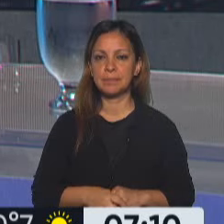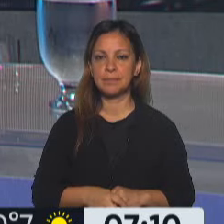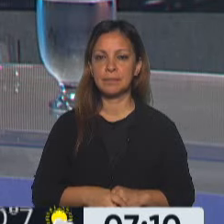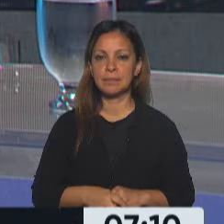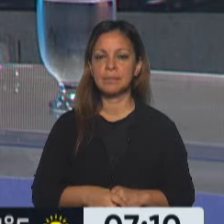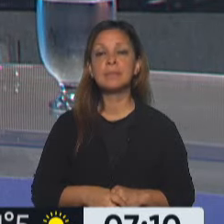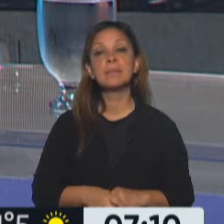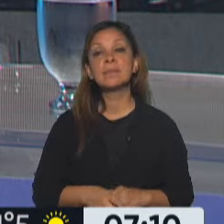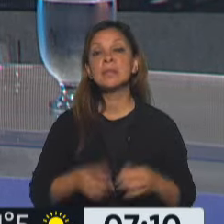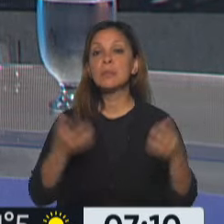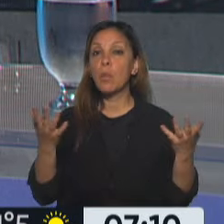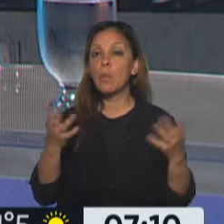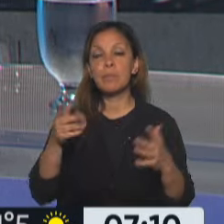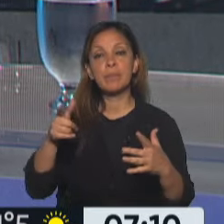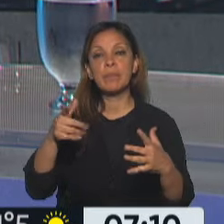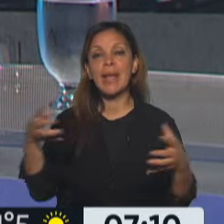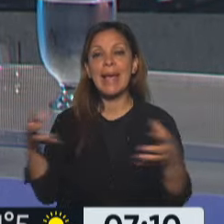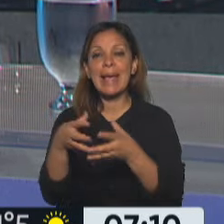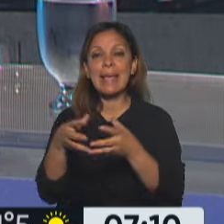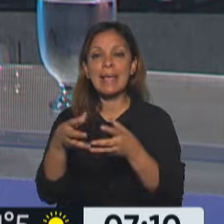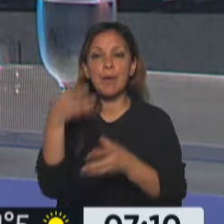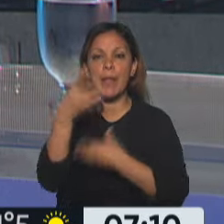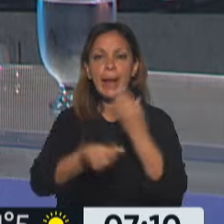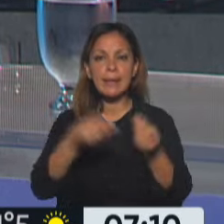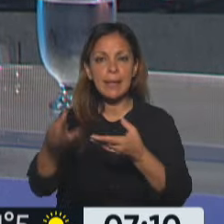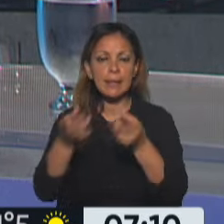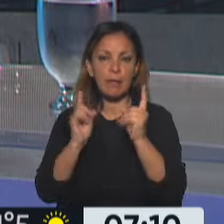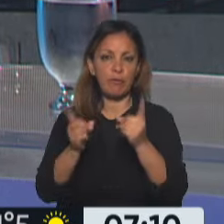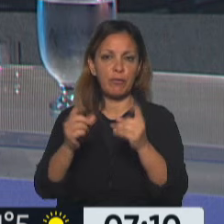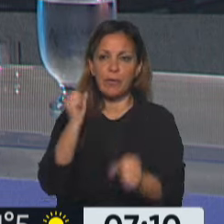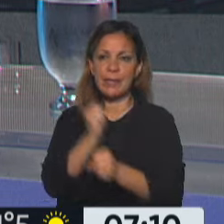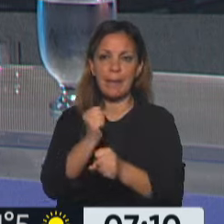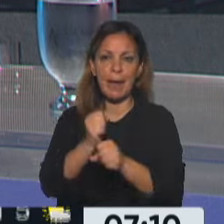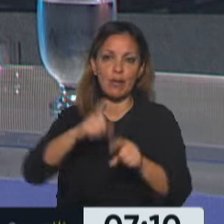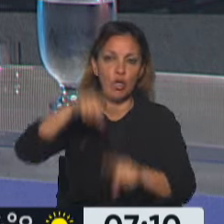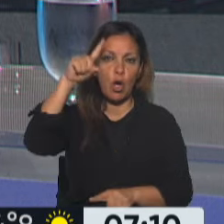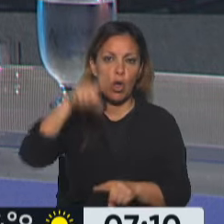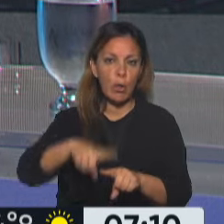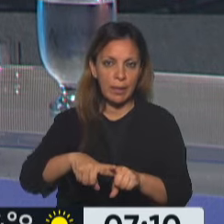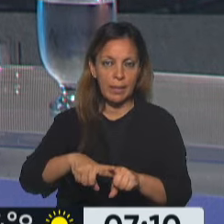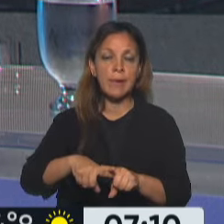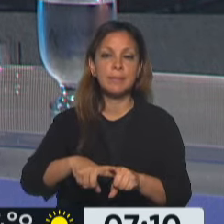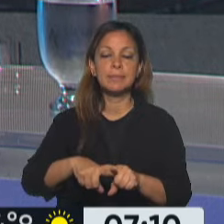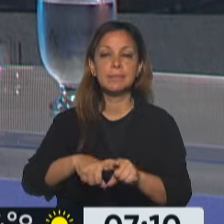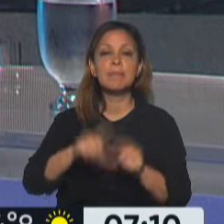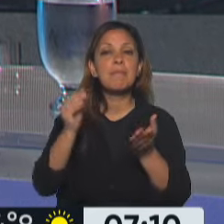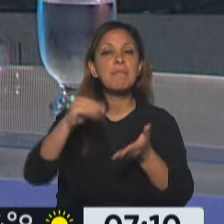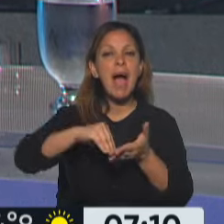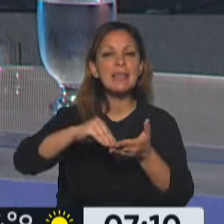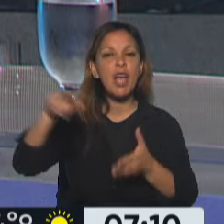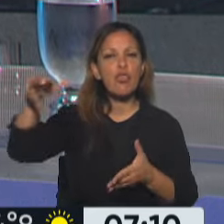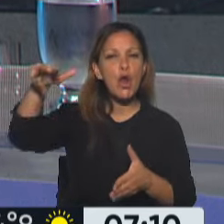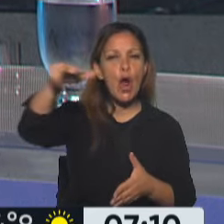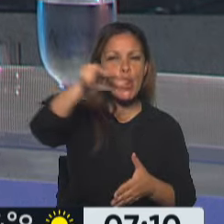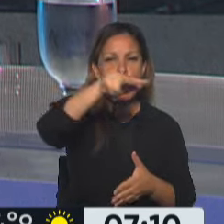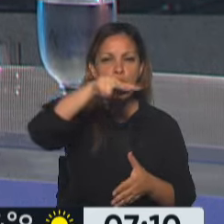Bueno, seguirá trabajando el equipo de rescatistas durante toda la jornada de hoy con, suponemos, los drones infrarrojos, que son